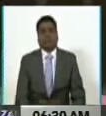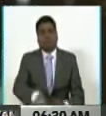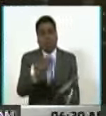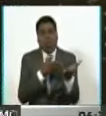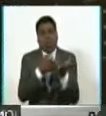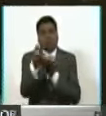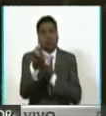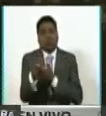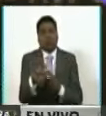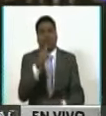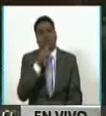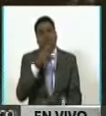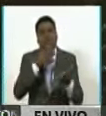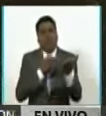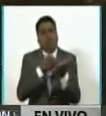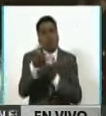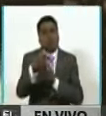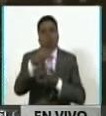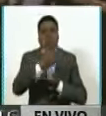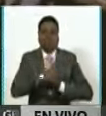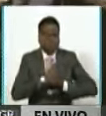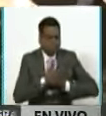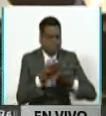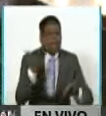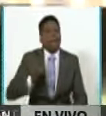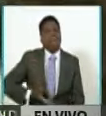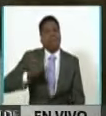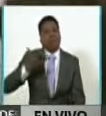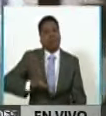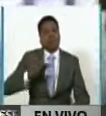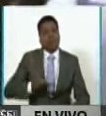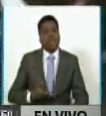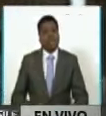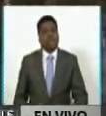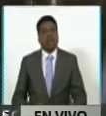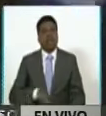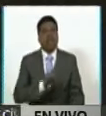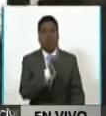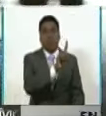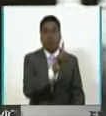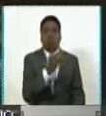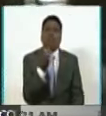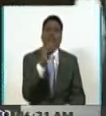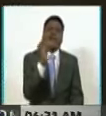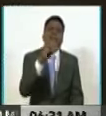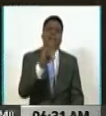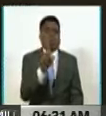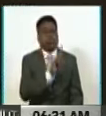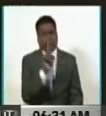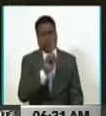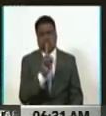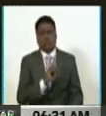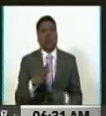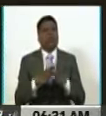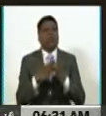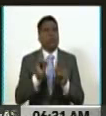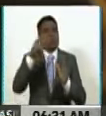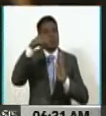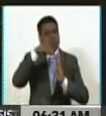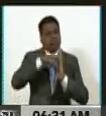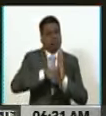honor merece y obviamente este tributo bien importante, porque no es uno más, no es simplemente un protocolo, sino es la esencia. No es